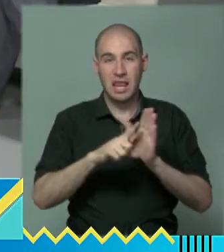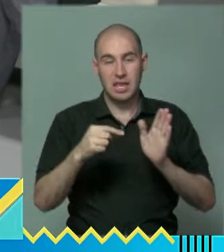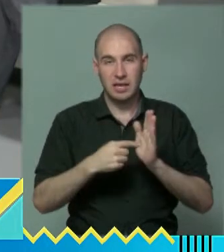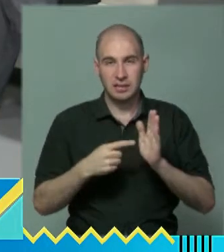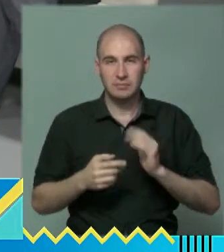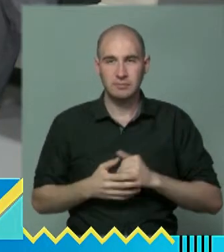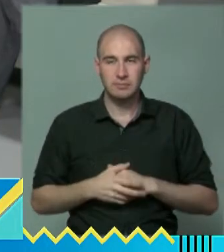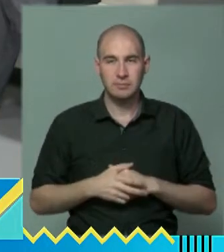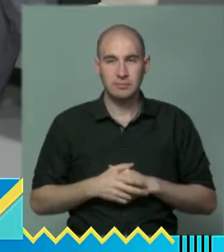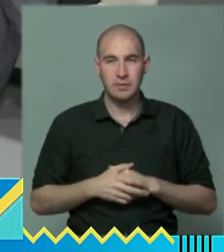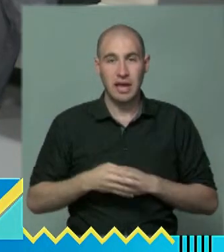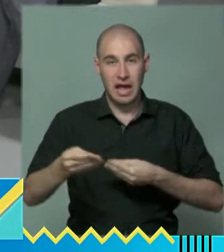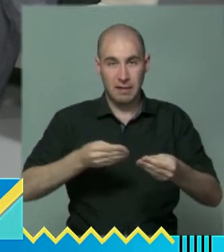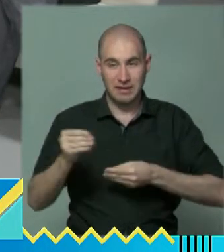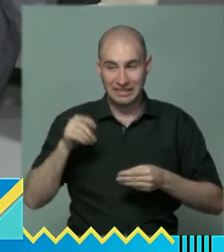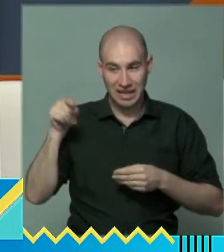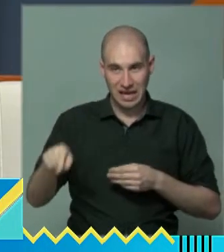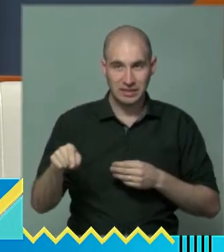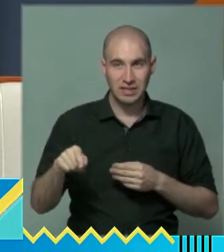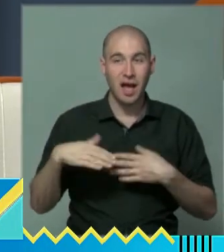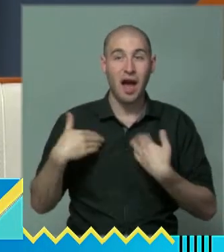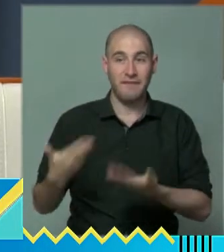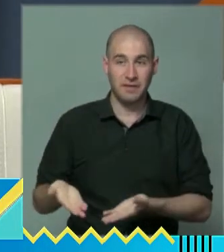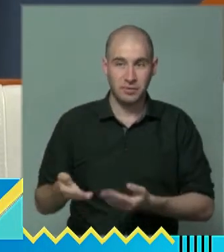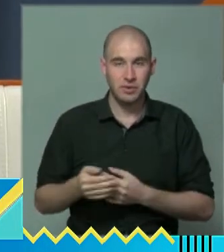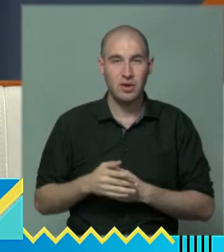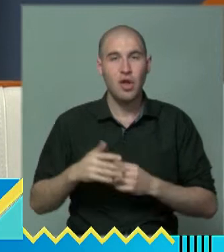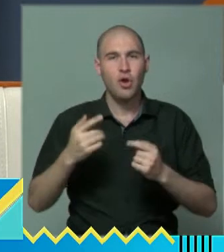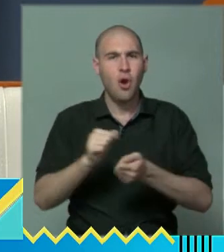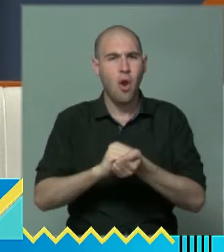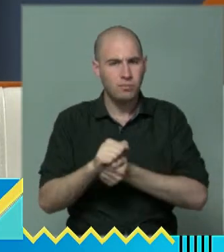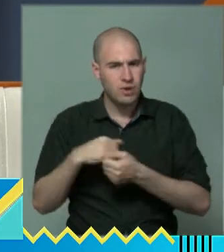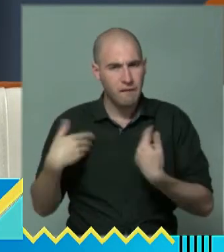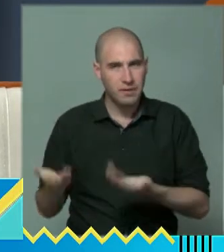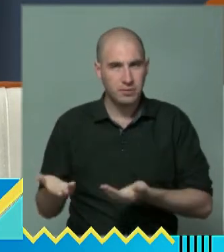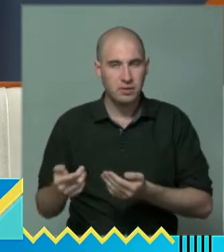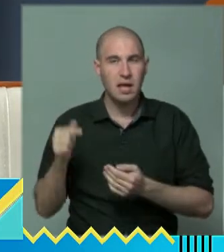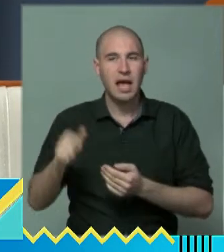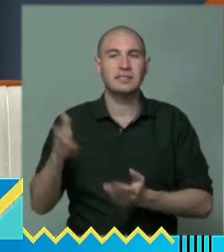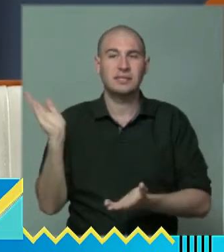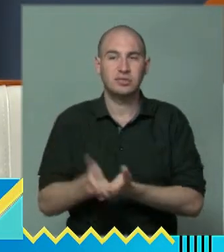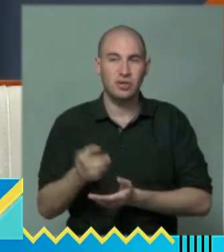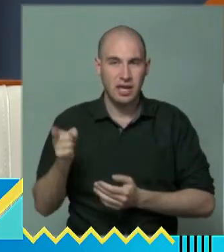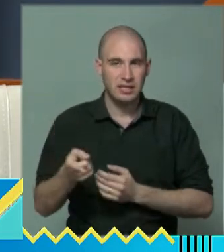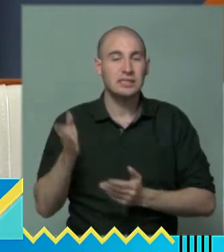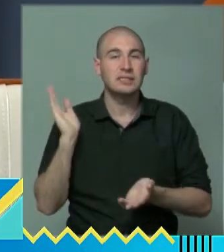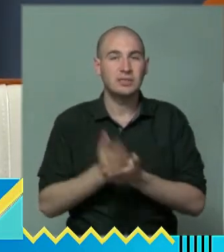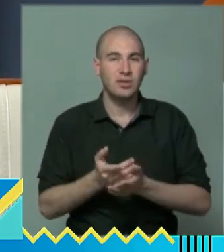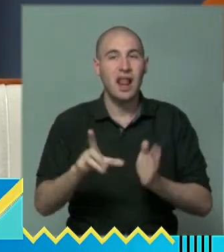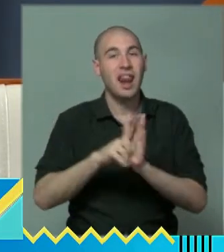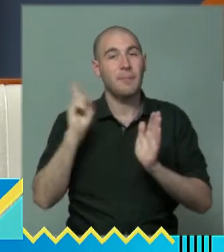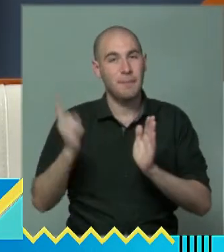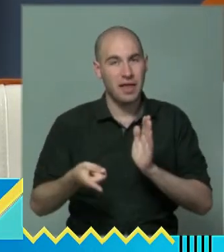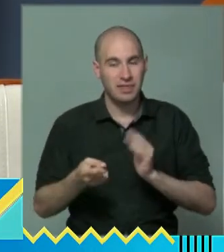es a la empresa en sí misma que fue beneficiada con el acto corrupto, es que tenga una sanción que establece la